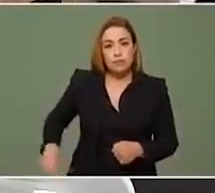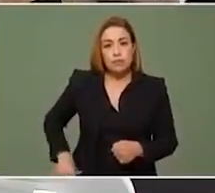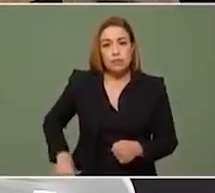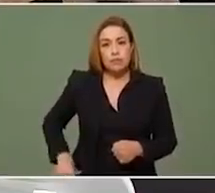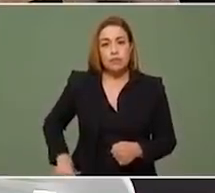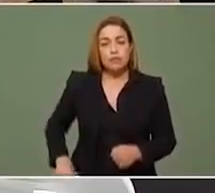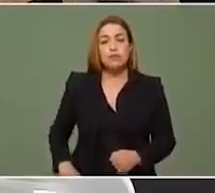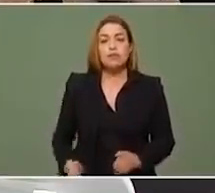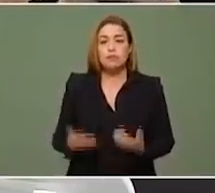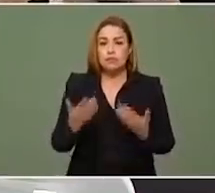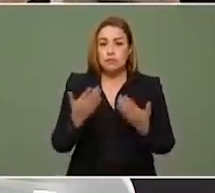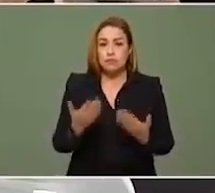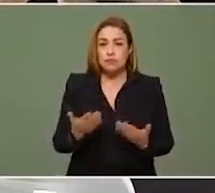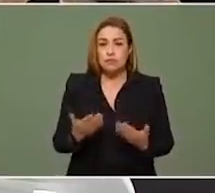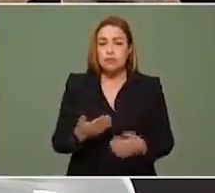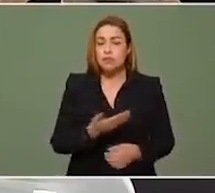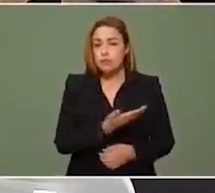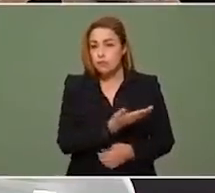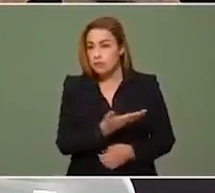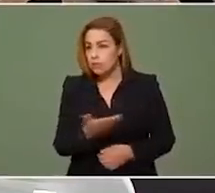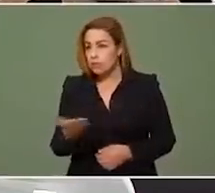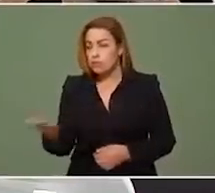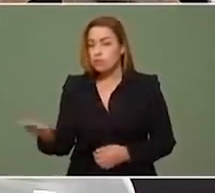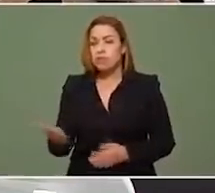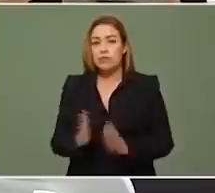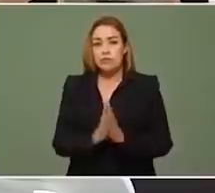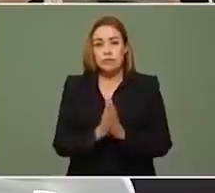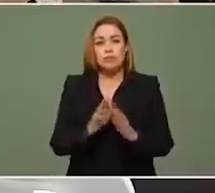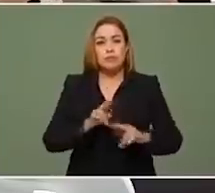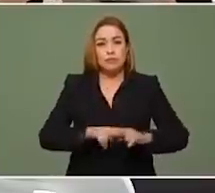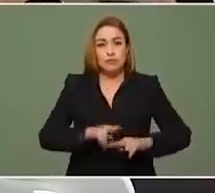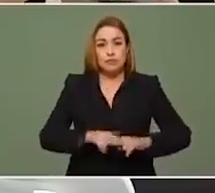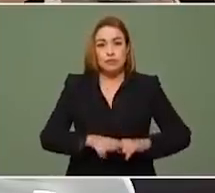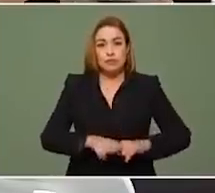pido tomen asiento